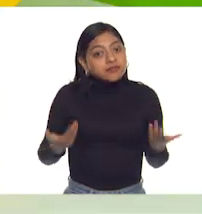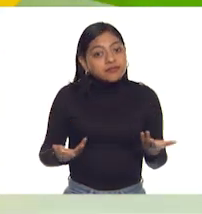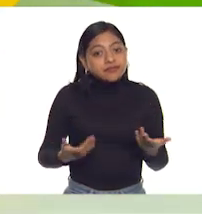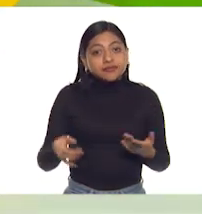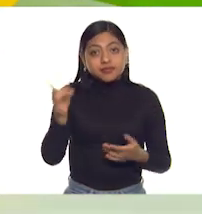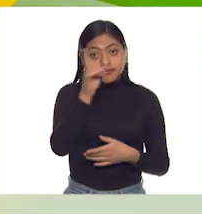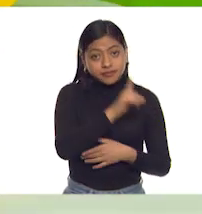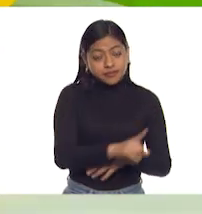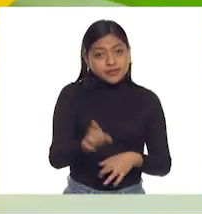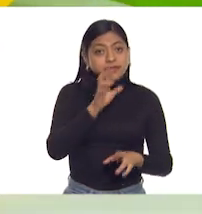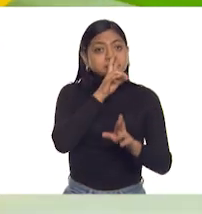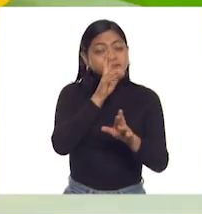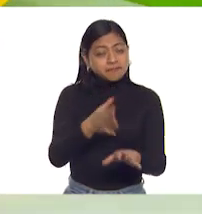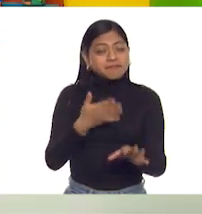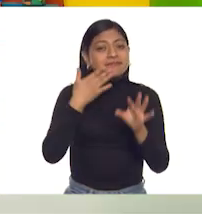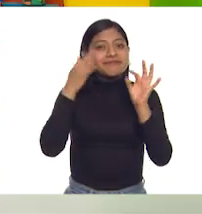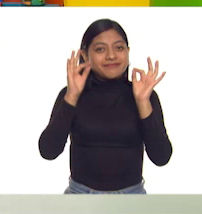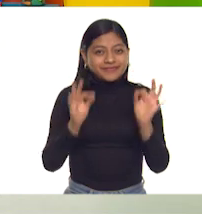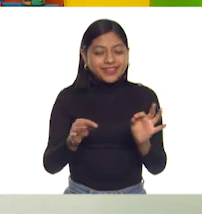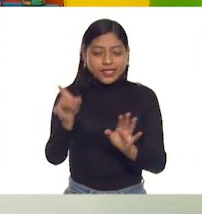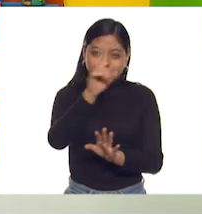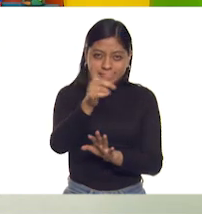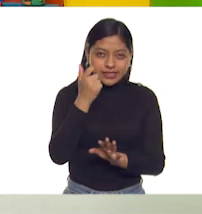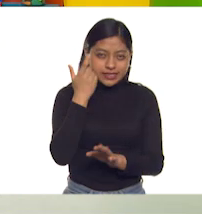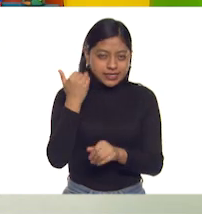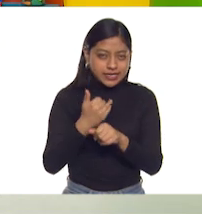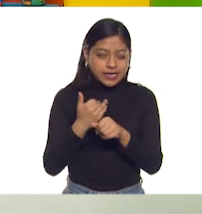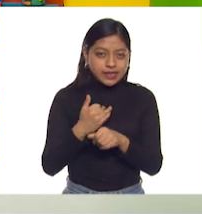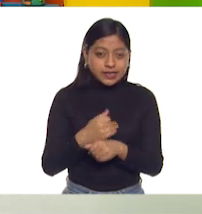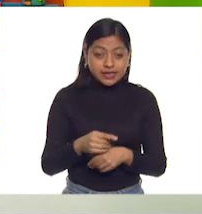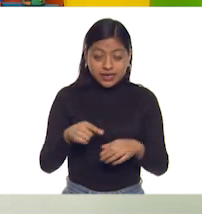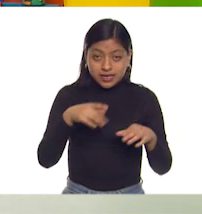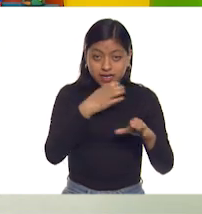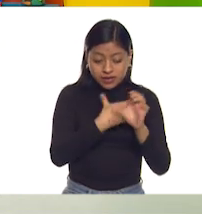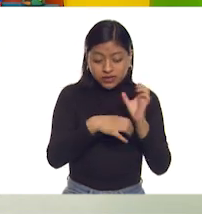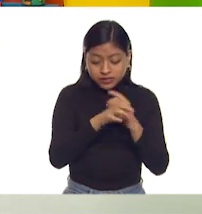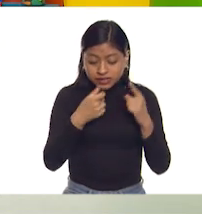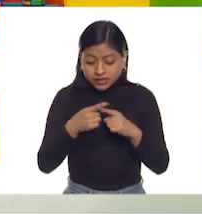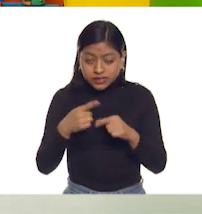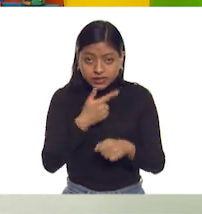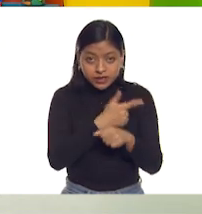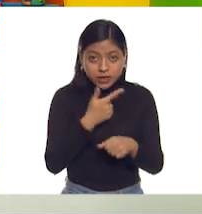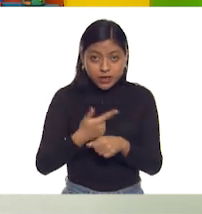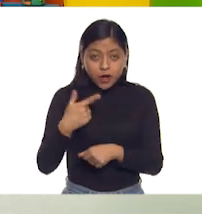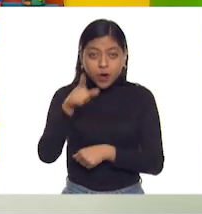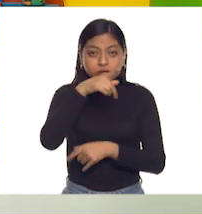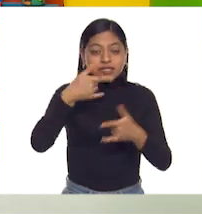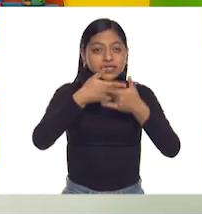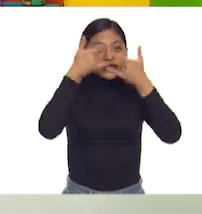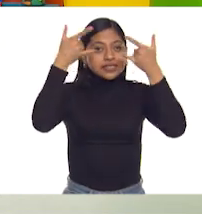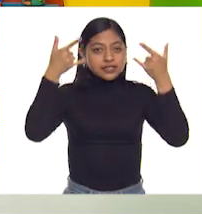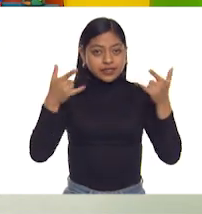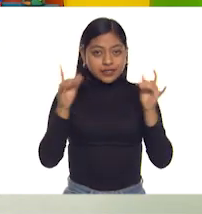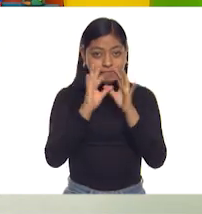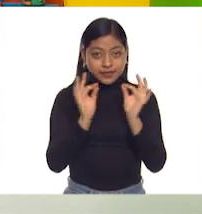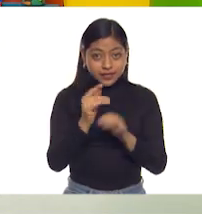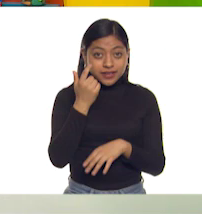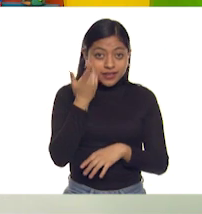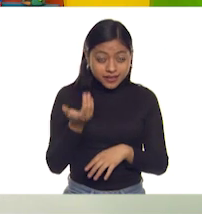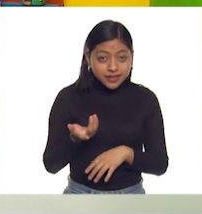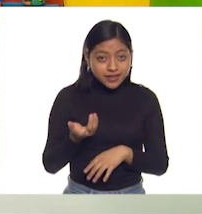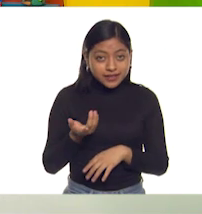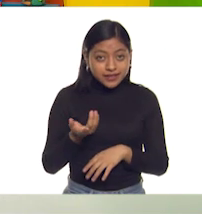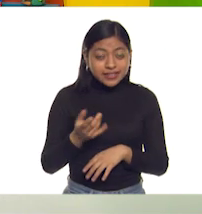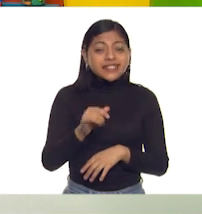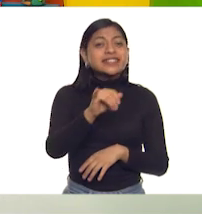¡Tienen toda la razón! ¿Qué les parece si con estos objetos narramos un cuento? ¡Sí! ¡Me